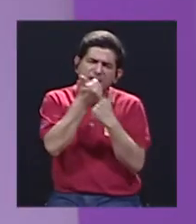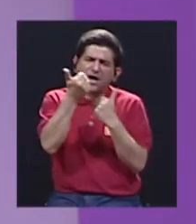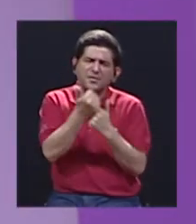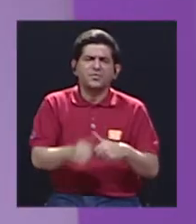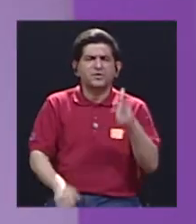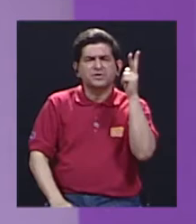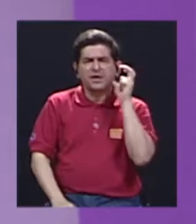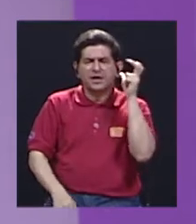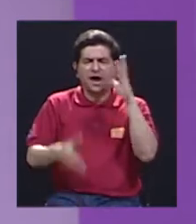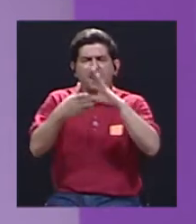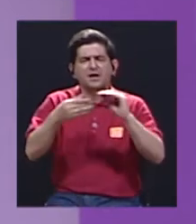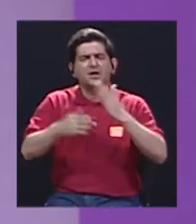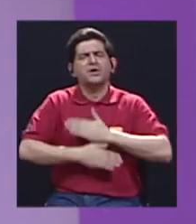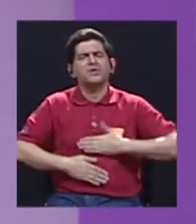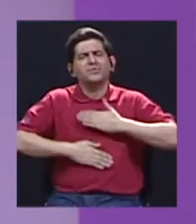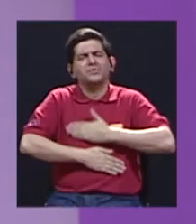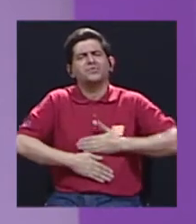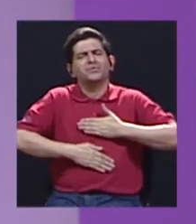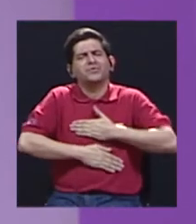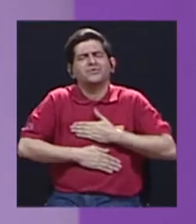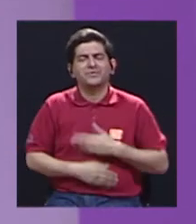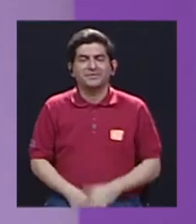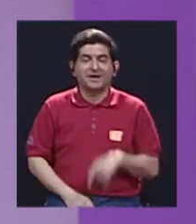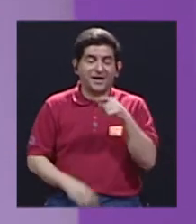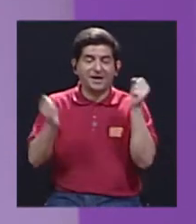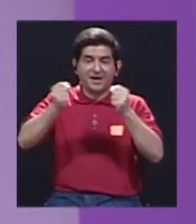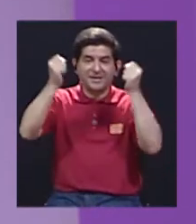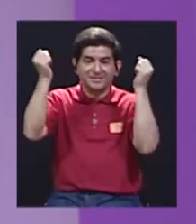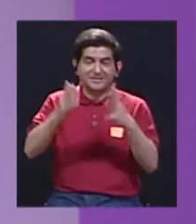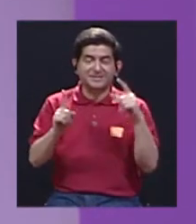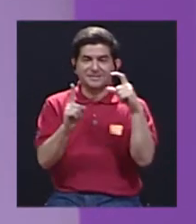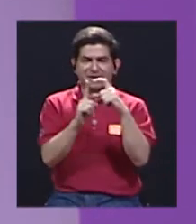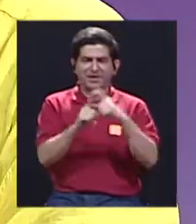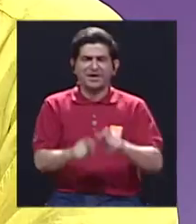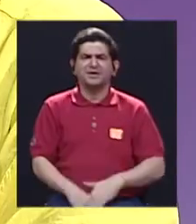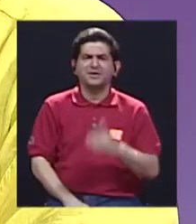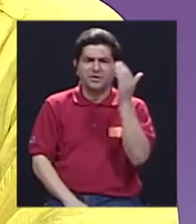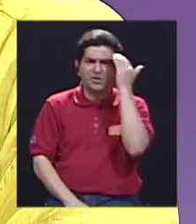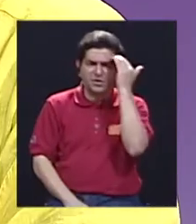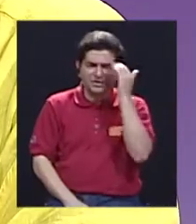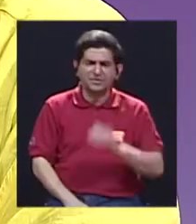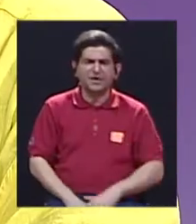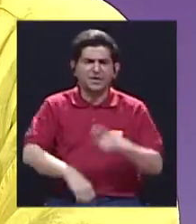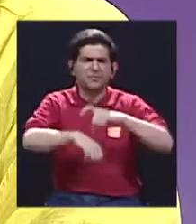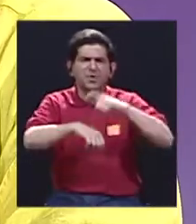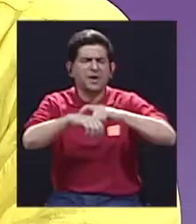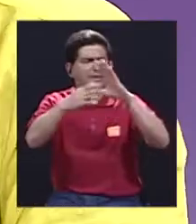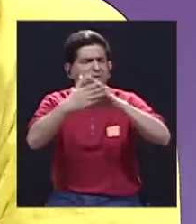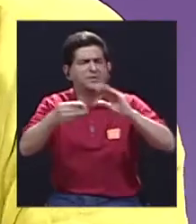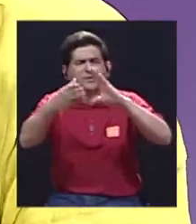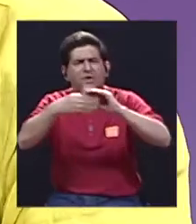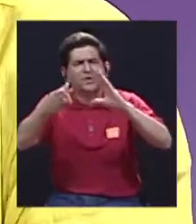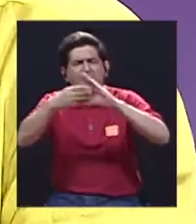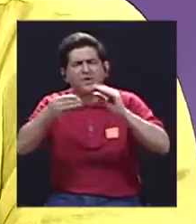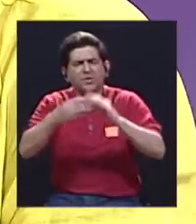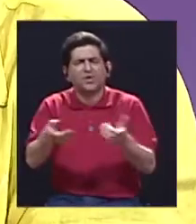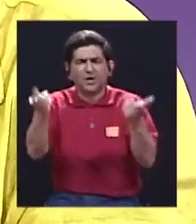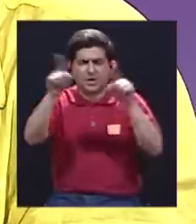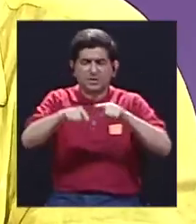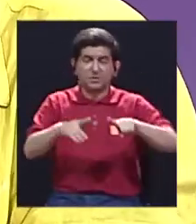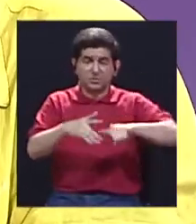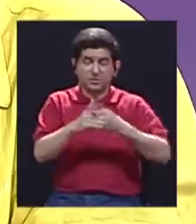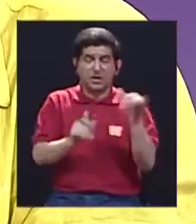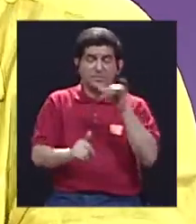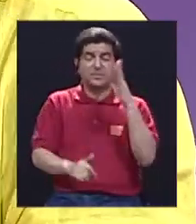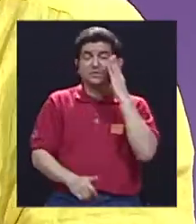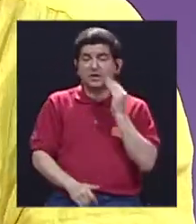vayamos a escuchar estos cuentos y disfrutemos de esta de esta magia de la palabra entérense cuando la cuentería aquí además así comenzamos con